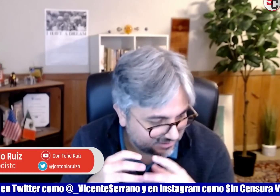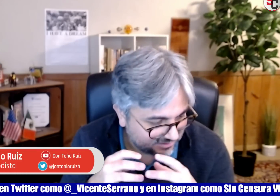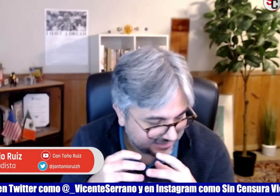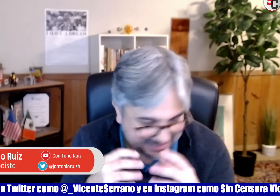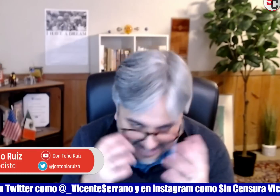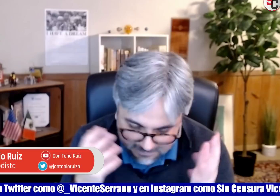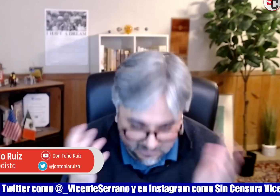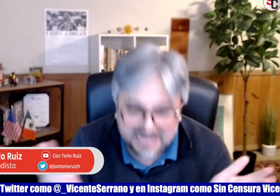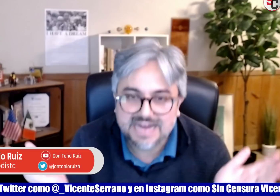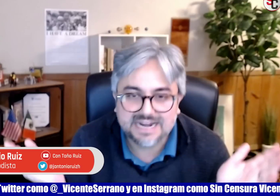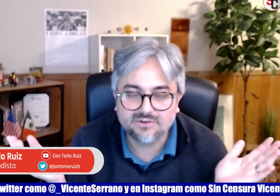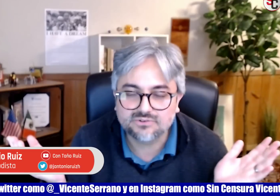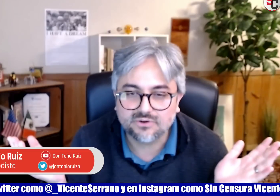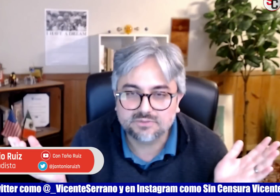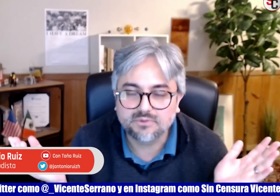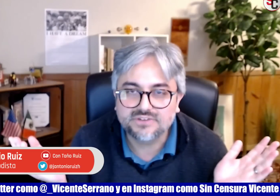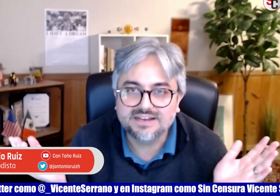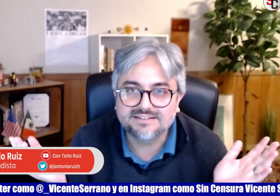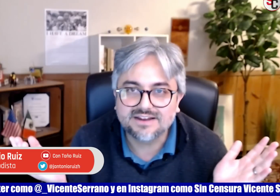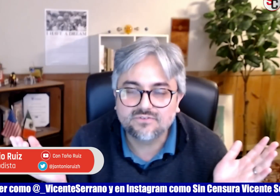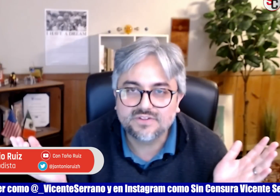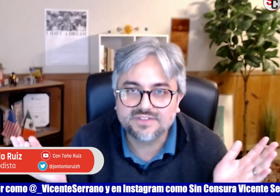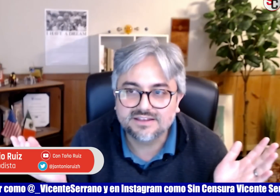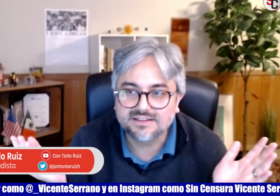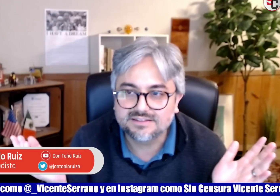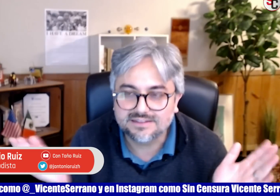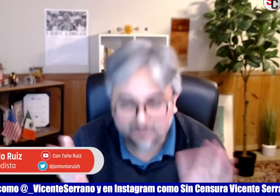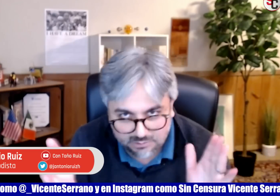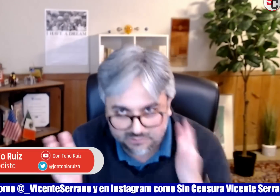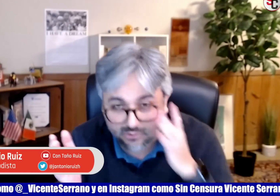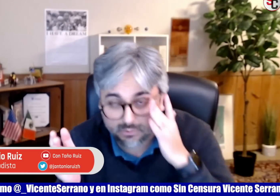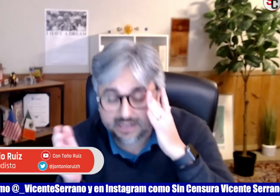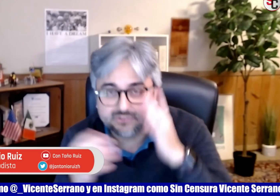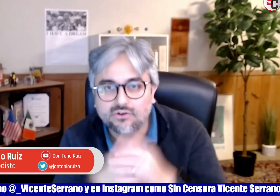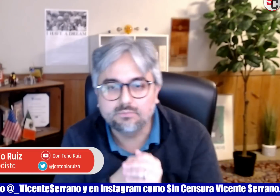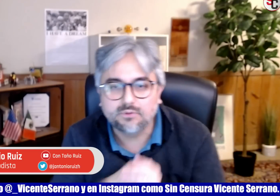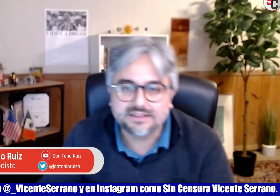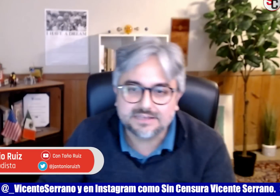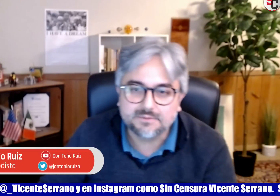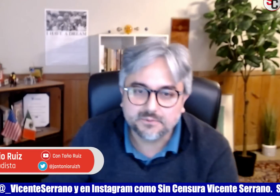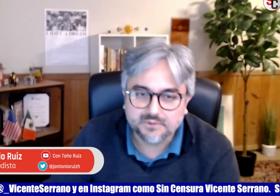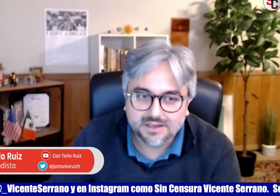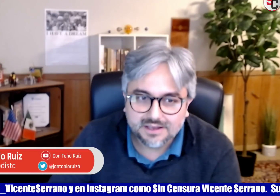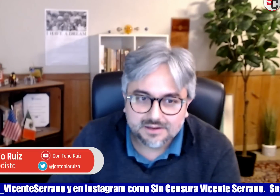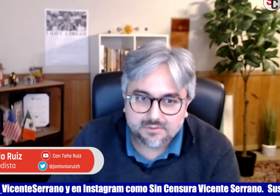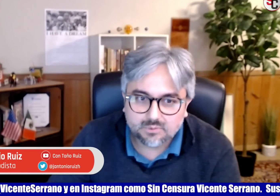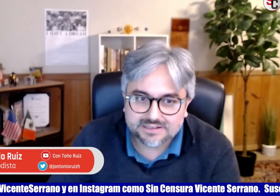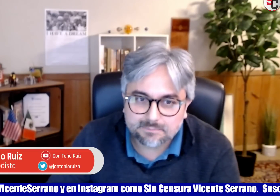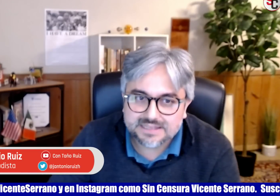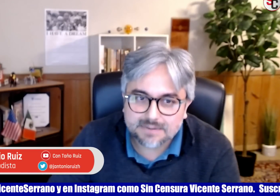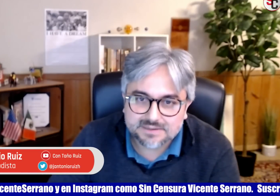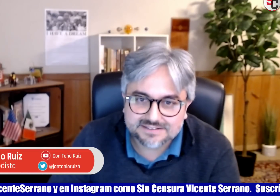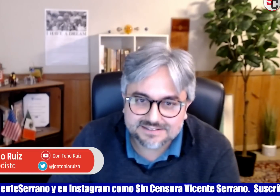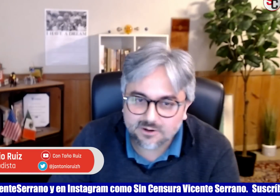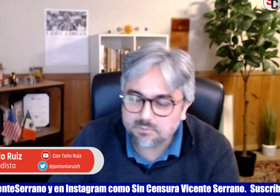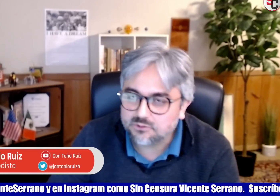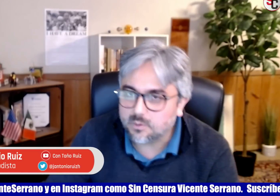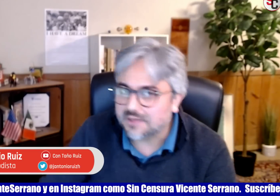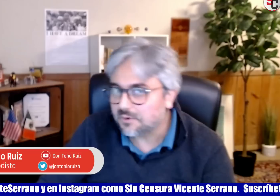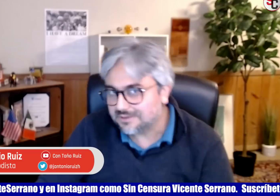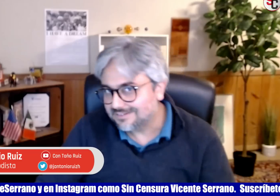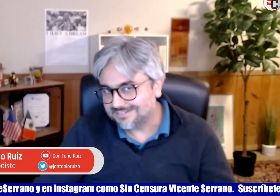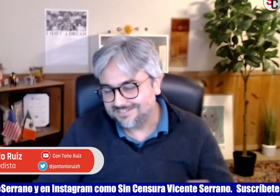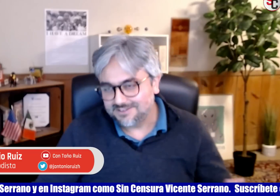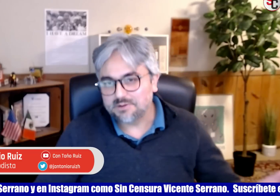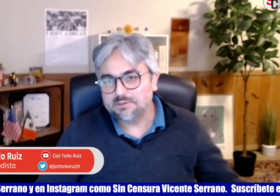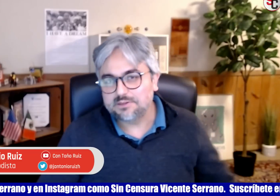hizo encabronar a los corresponsales de la fuente de los medios de comunicación corporativos, pues le pide al presidente López